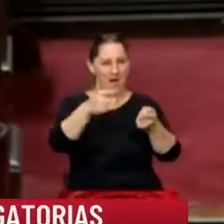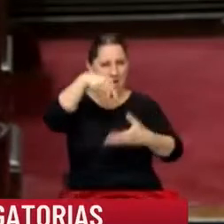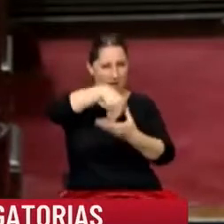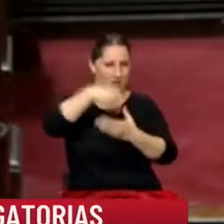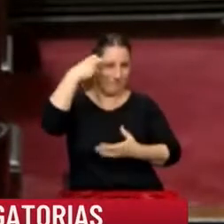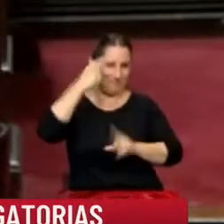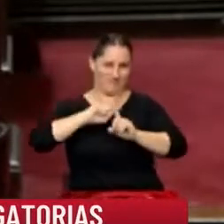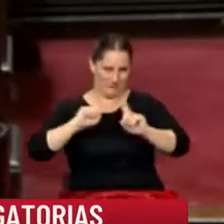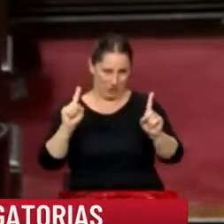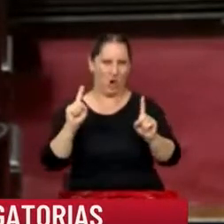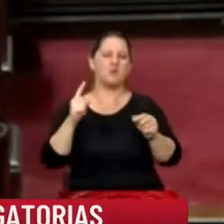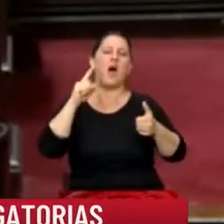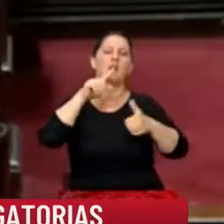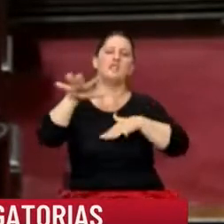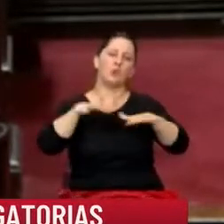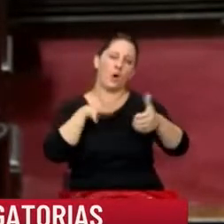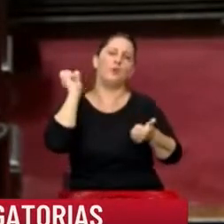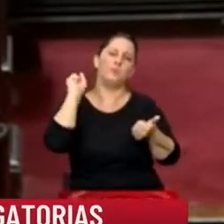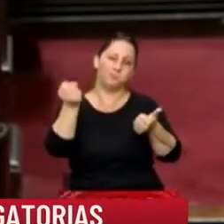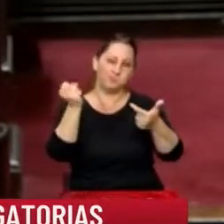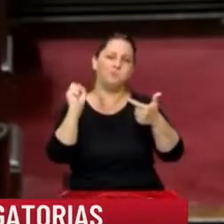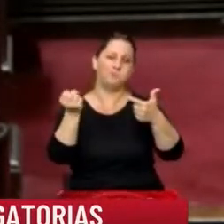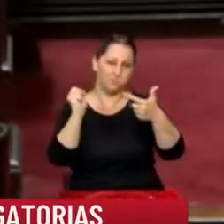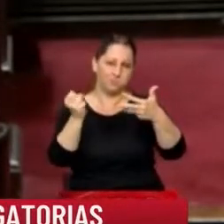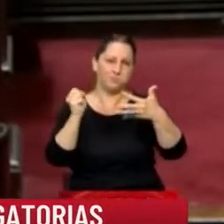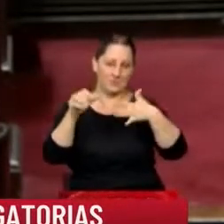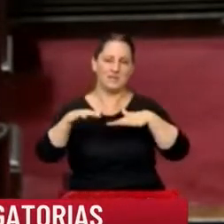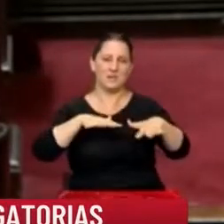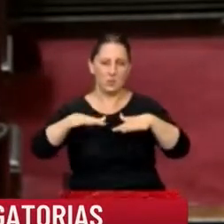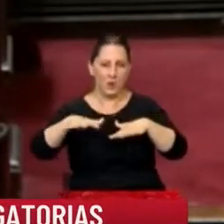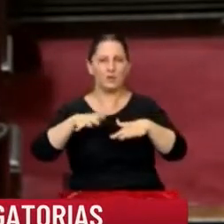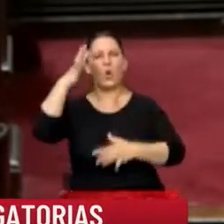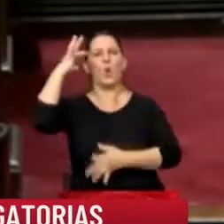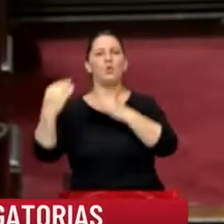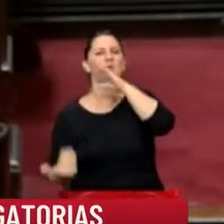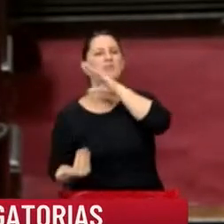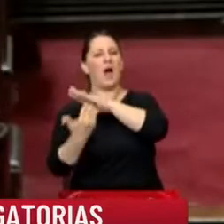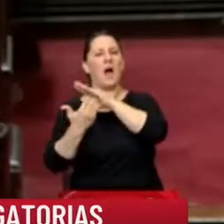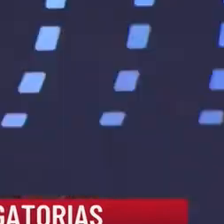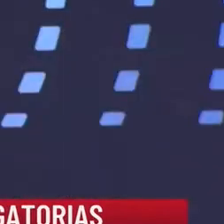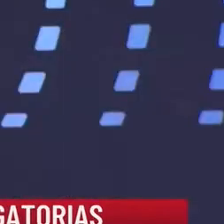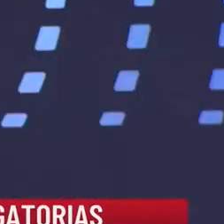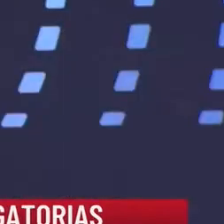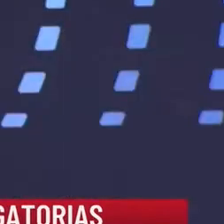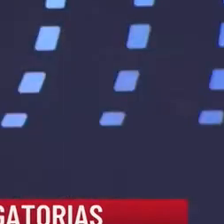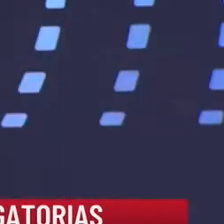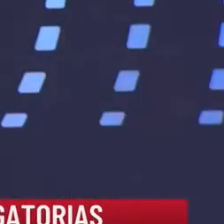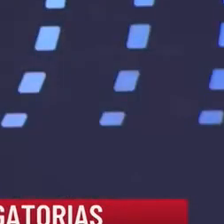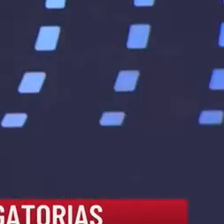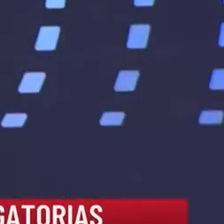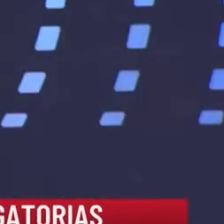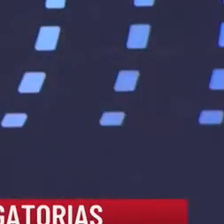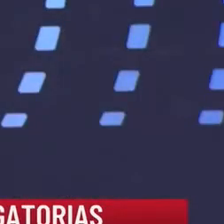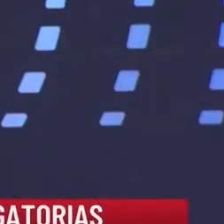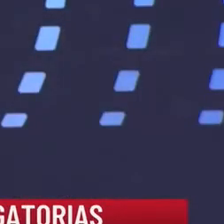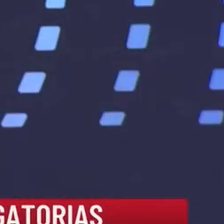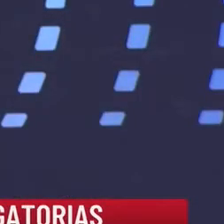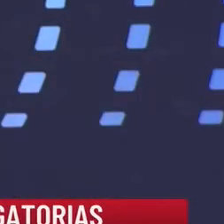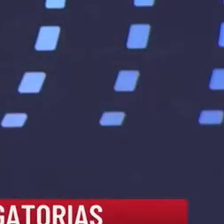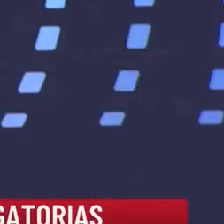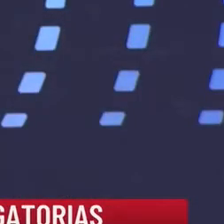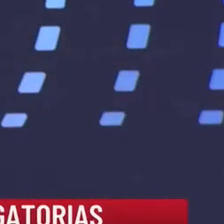antes es una irregularidad qué dijiste y por qué en este momento porque uno tiene que analizar la película completa el